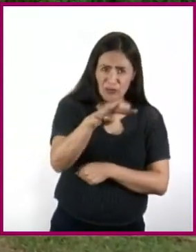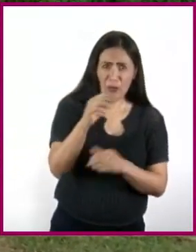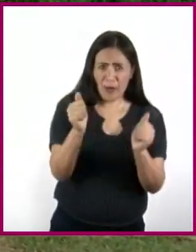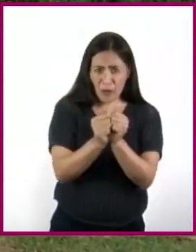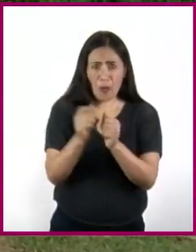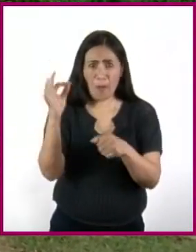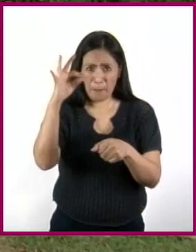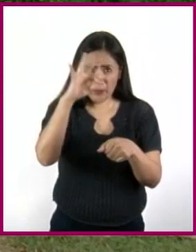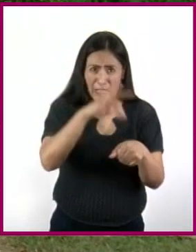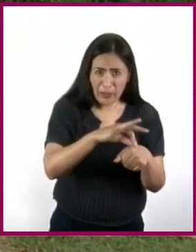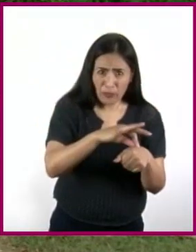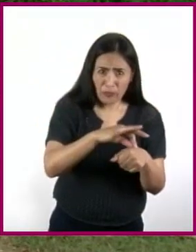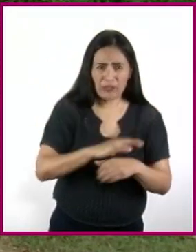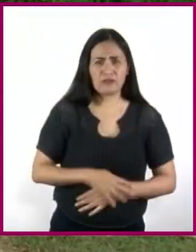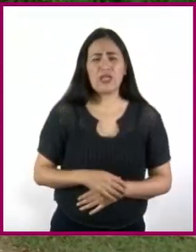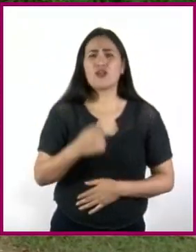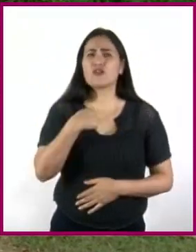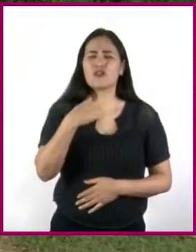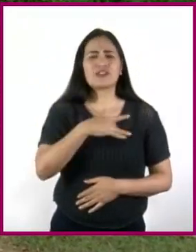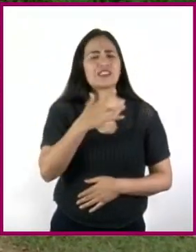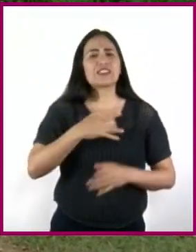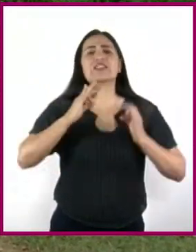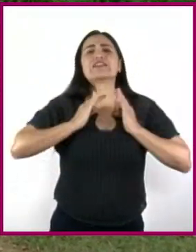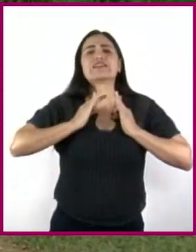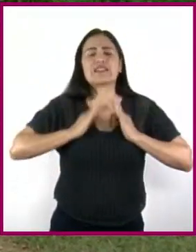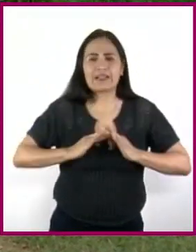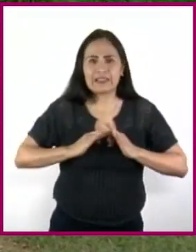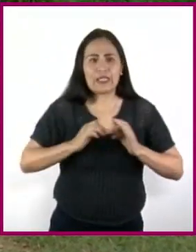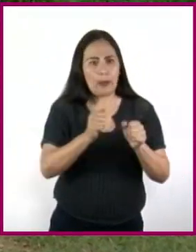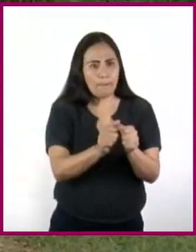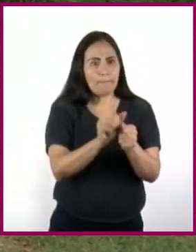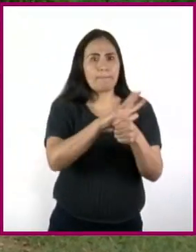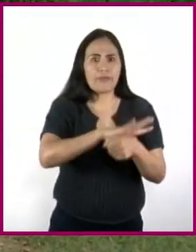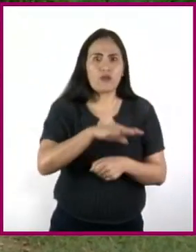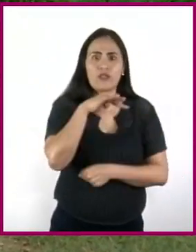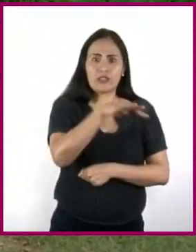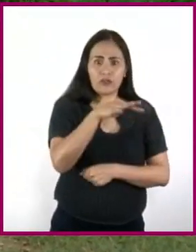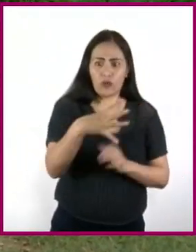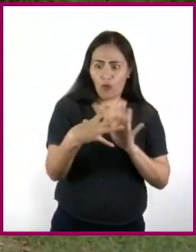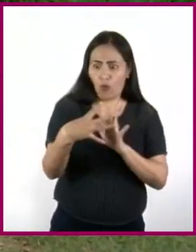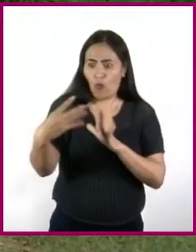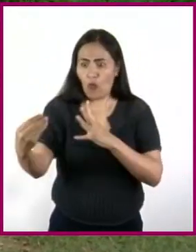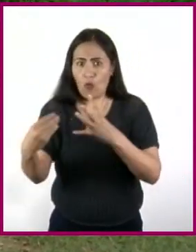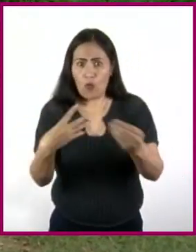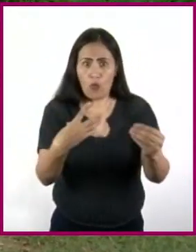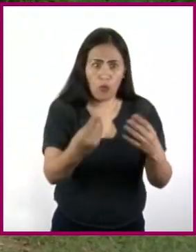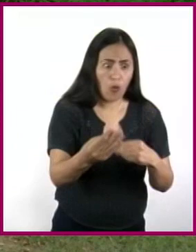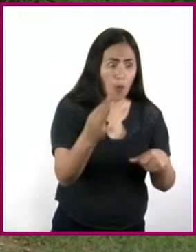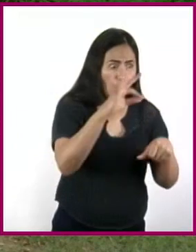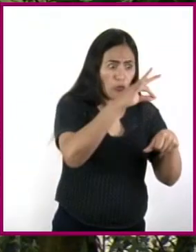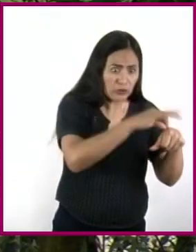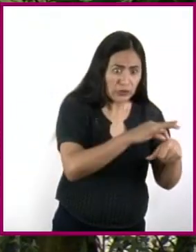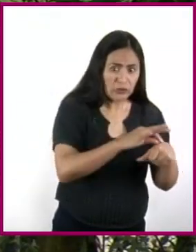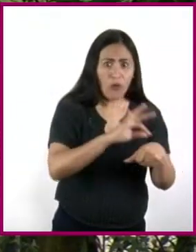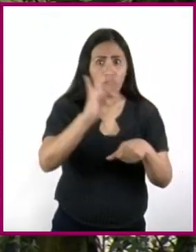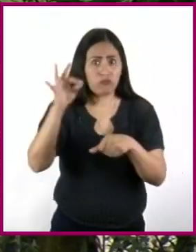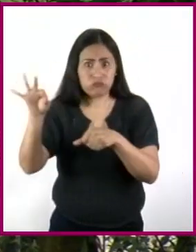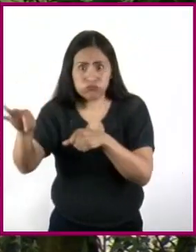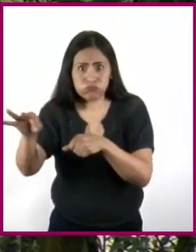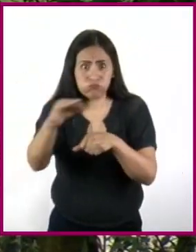picaduras? Me quedo tranquila sabiendo que al menos este virus no se contagia a través de la picadura de mosquitos.